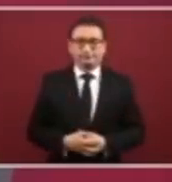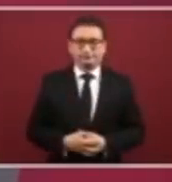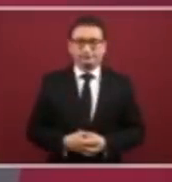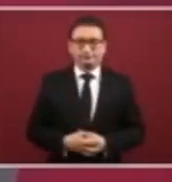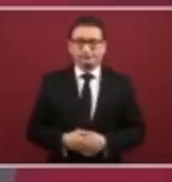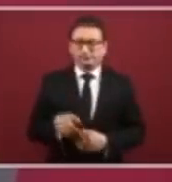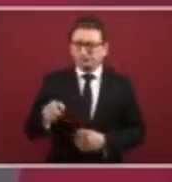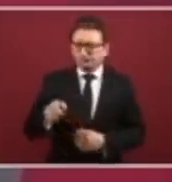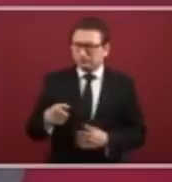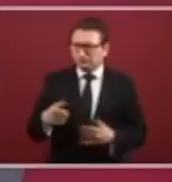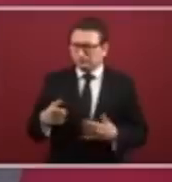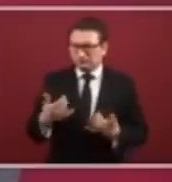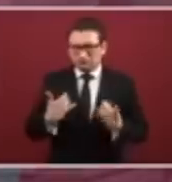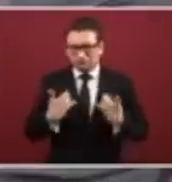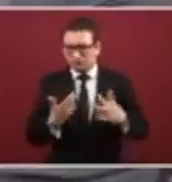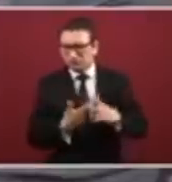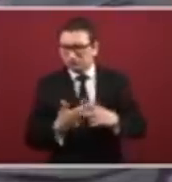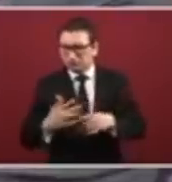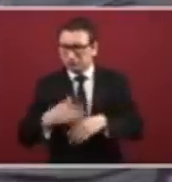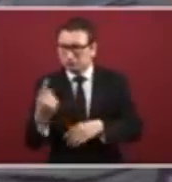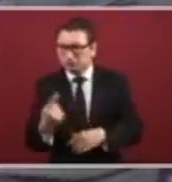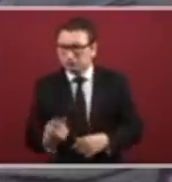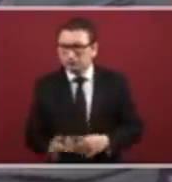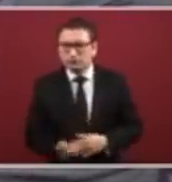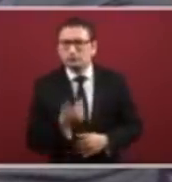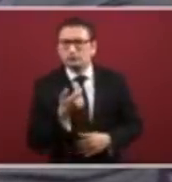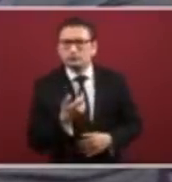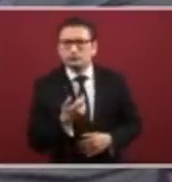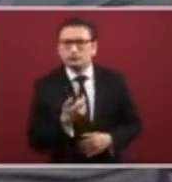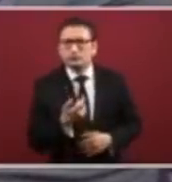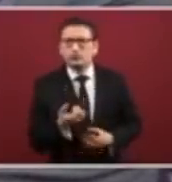por una cantidad,